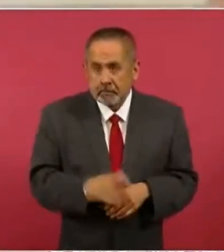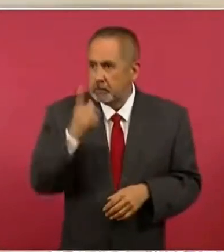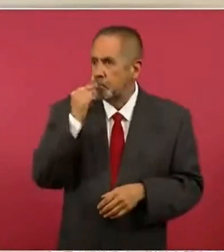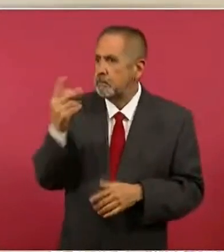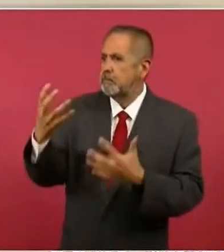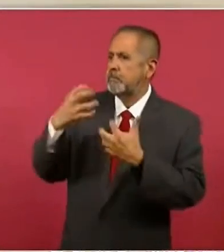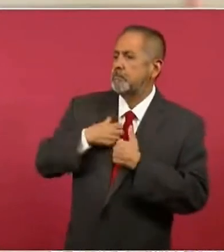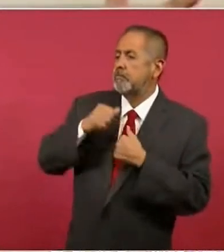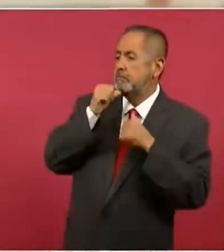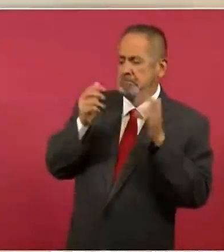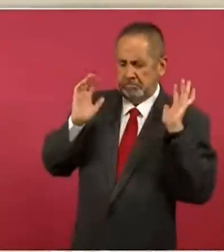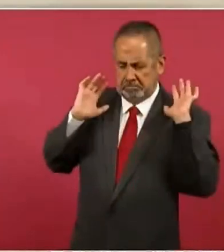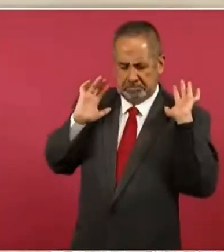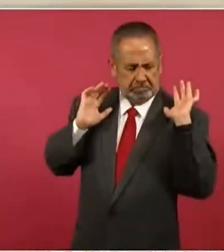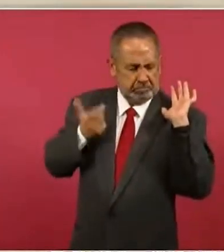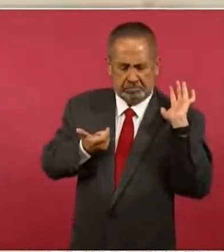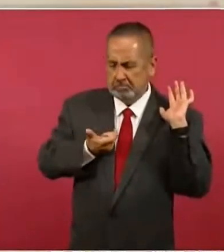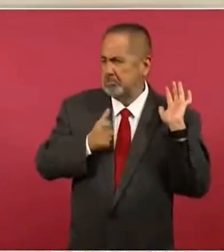policía